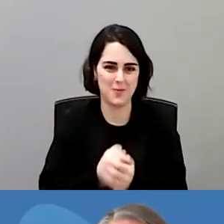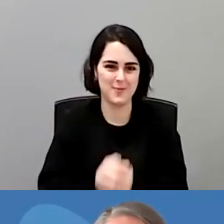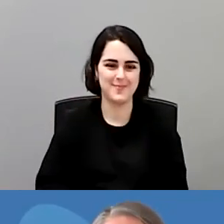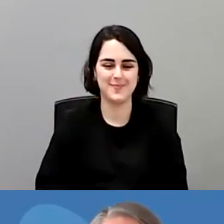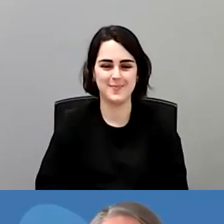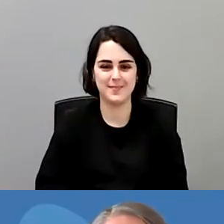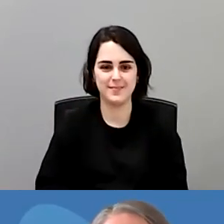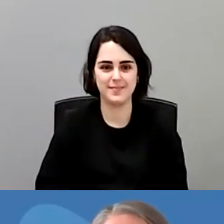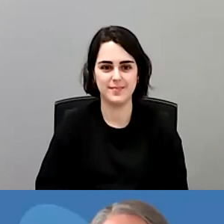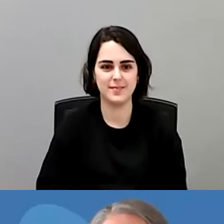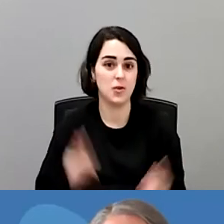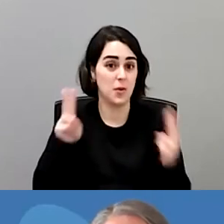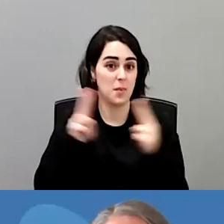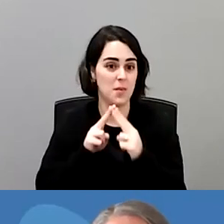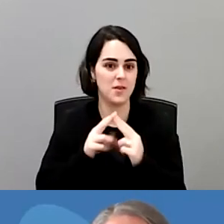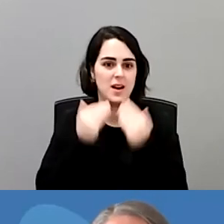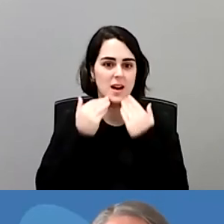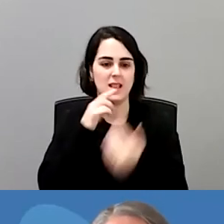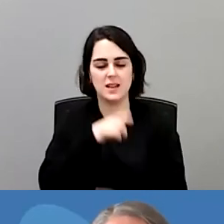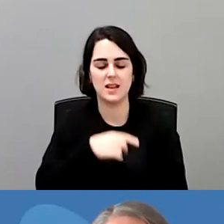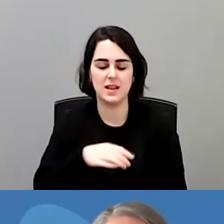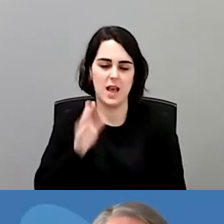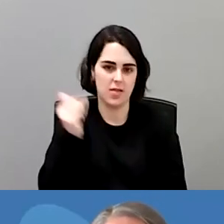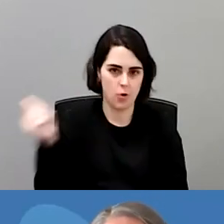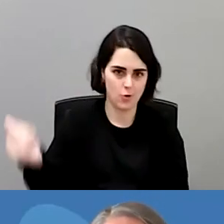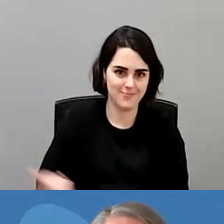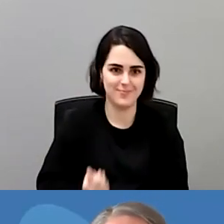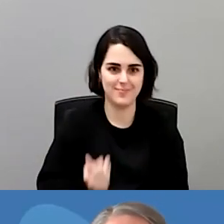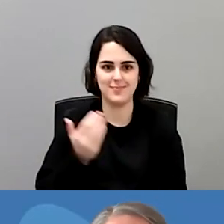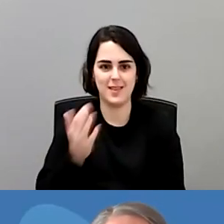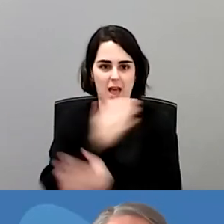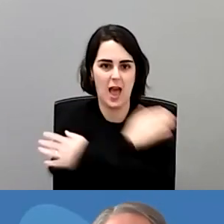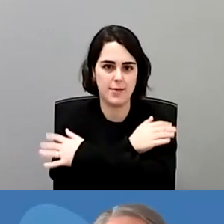Nos vemos. Gracias a ti, Fabri. Chao. Un abrazo. Gracias.